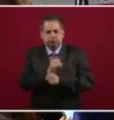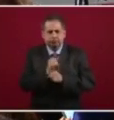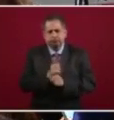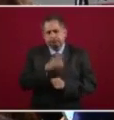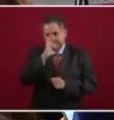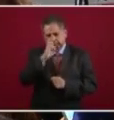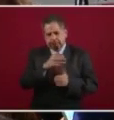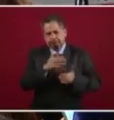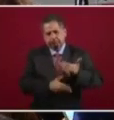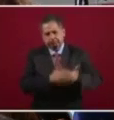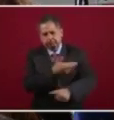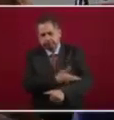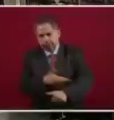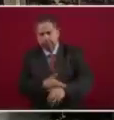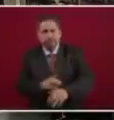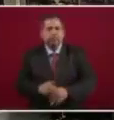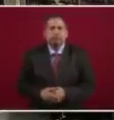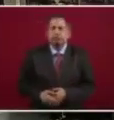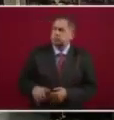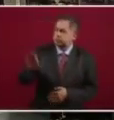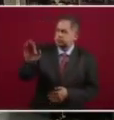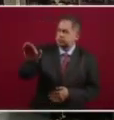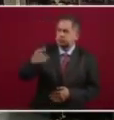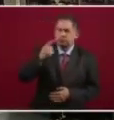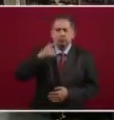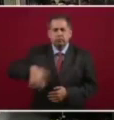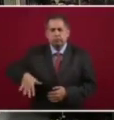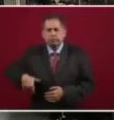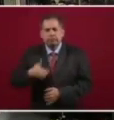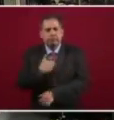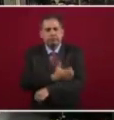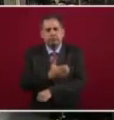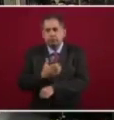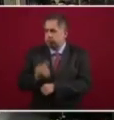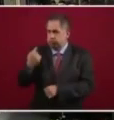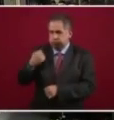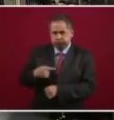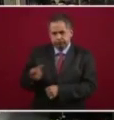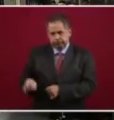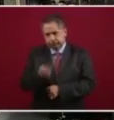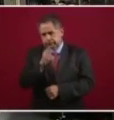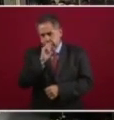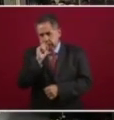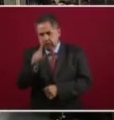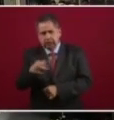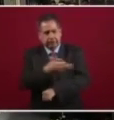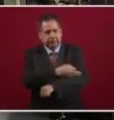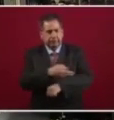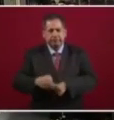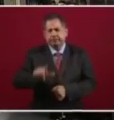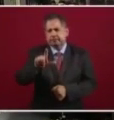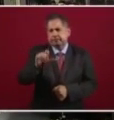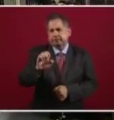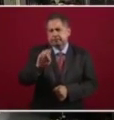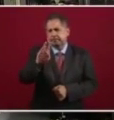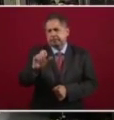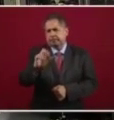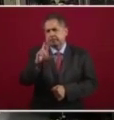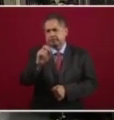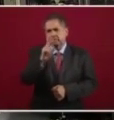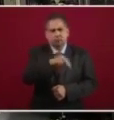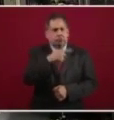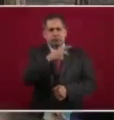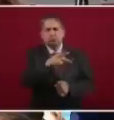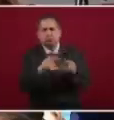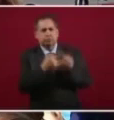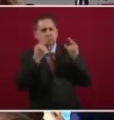debido proceso. Señor, lo que había comentado mi compañero anteriormente, la familia de Barón, con toda la historia que